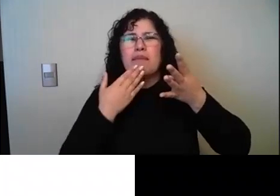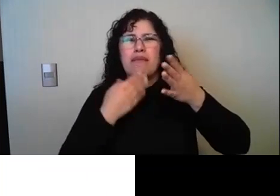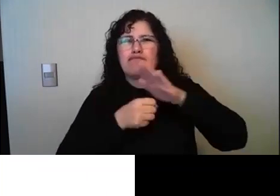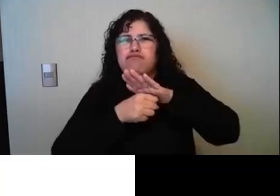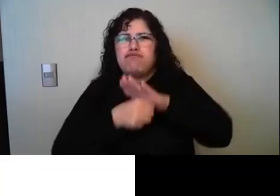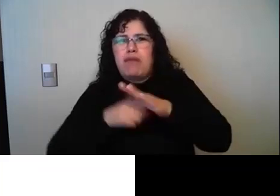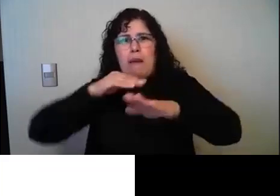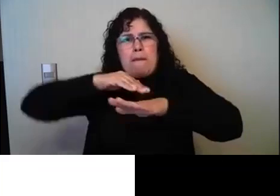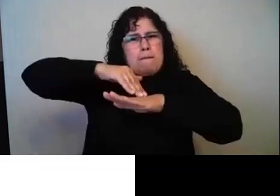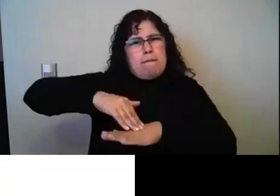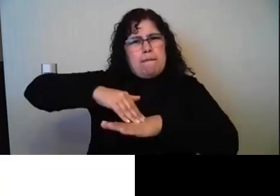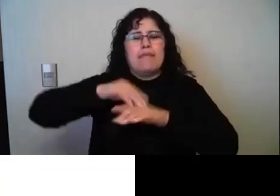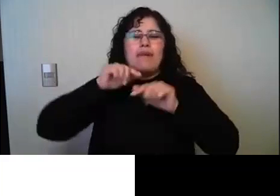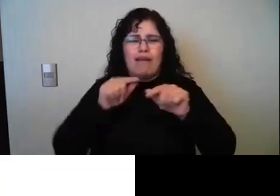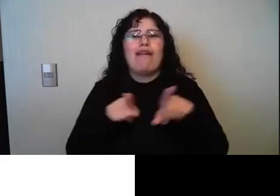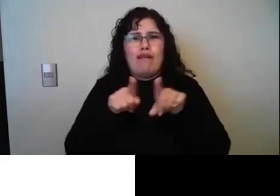piel.